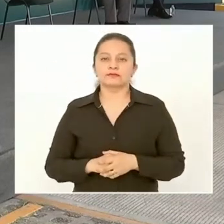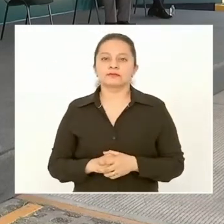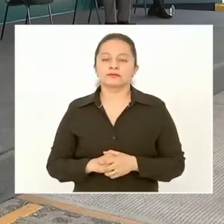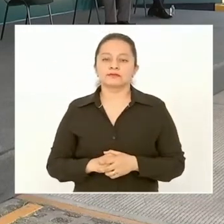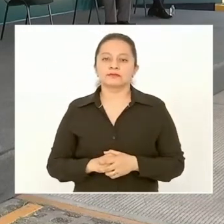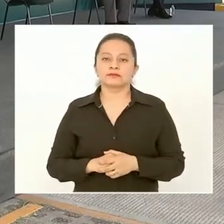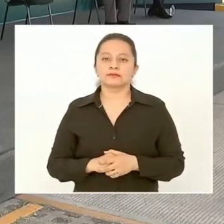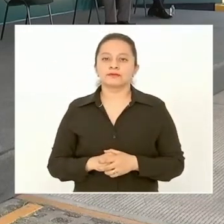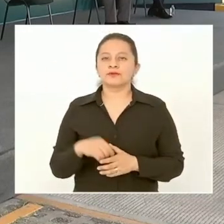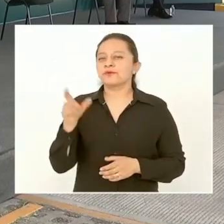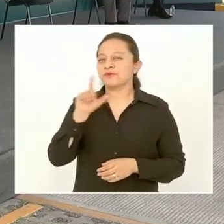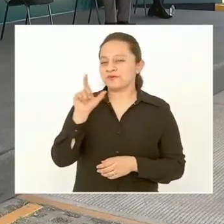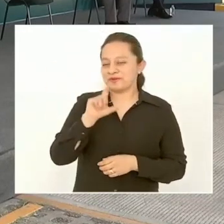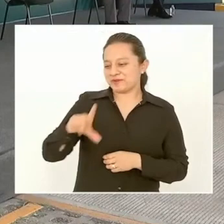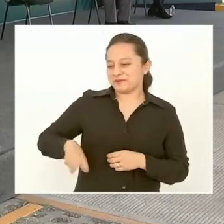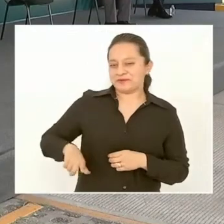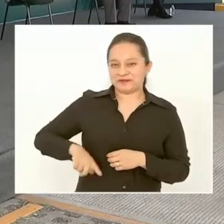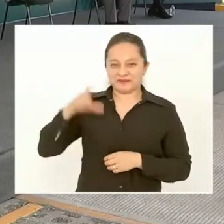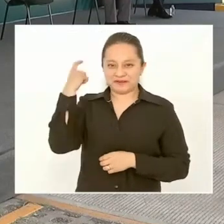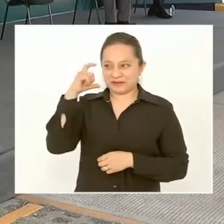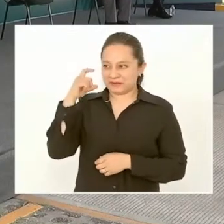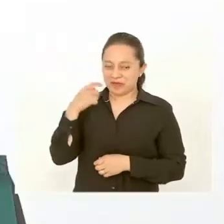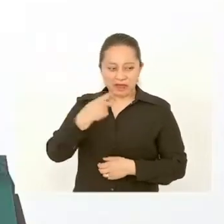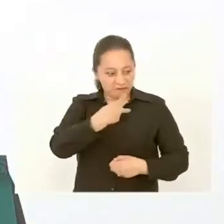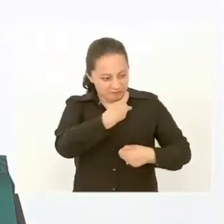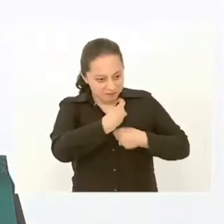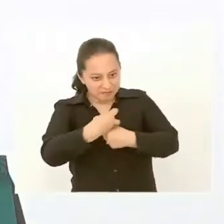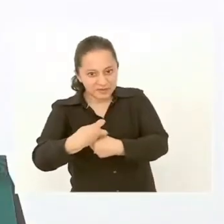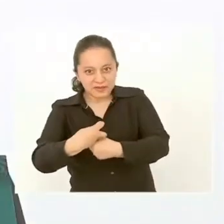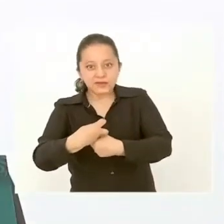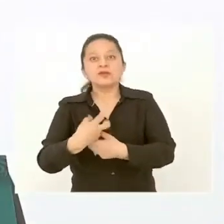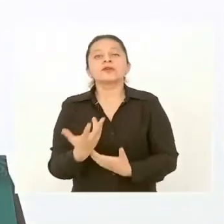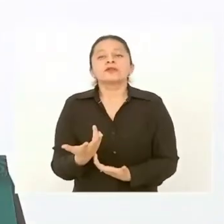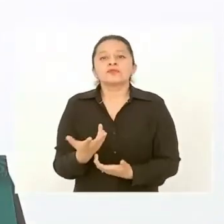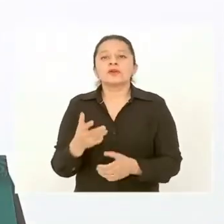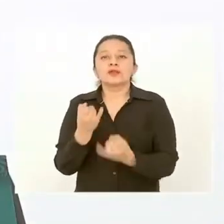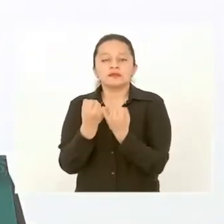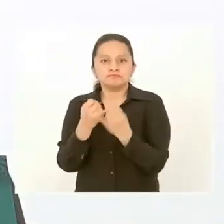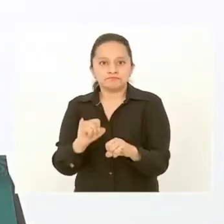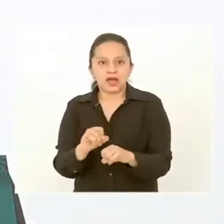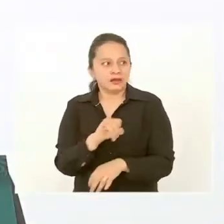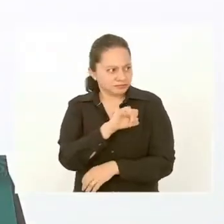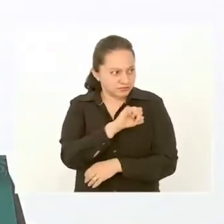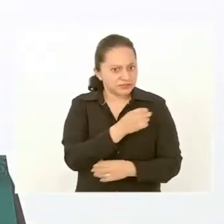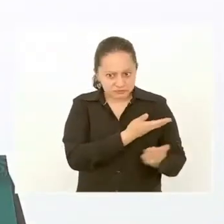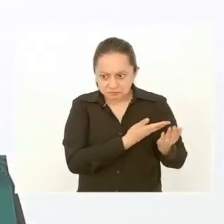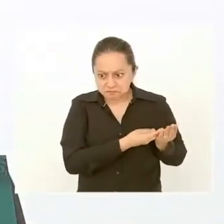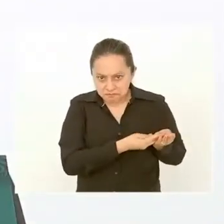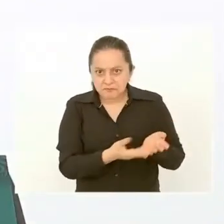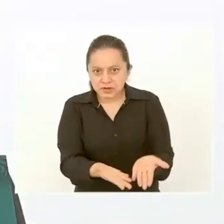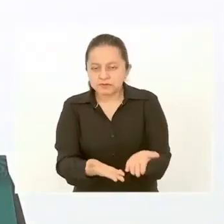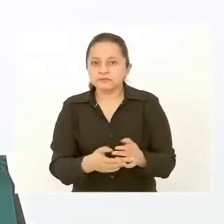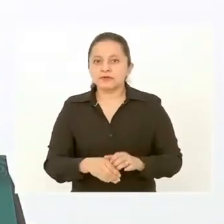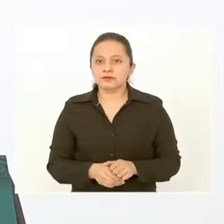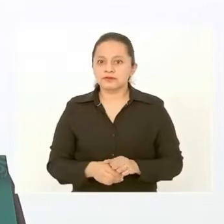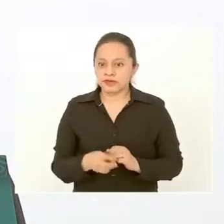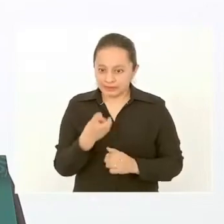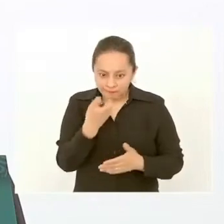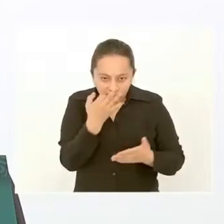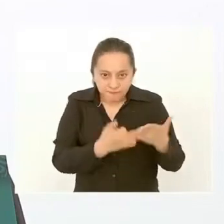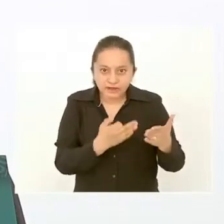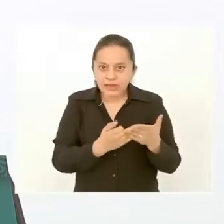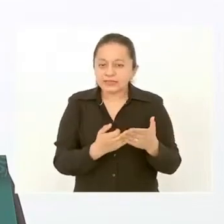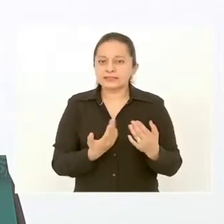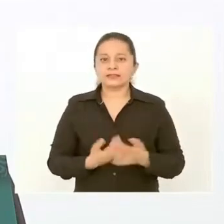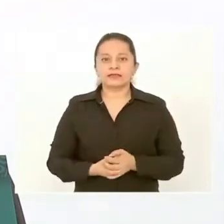el gobernador de querétaro me invitó a la inauguración dije vamos porque hace falta mandar un